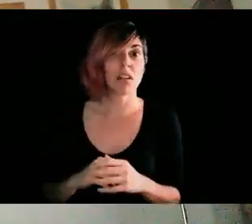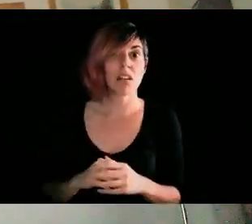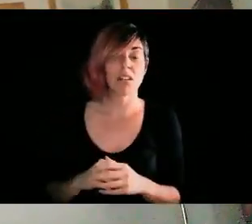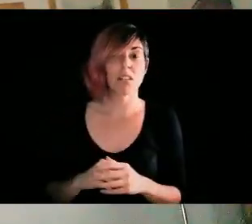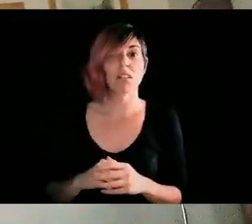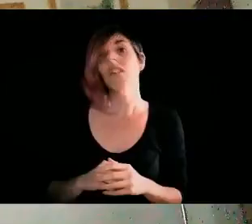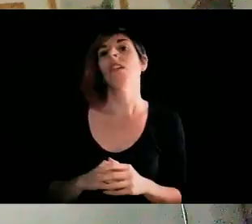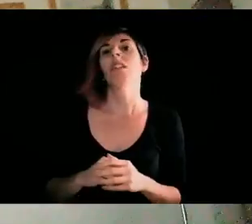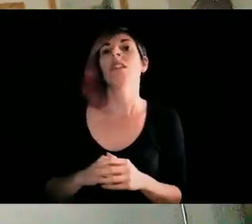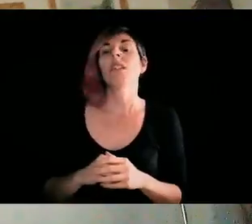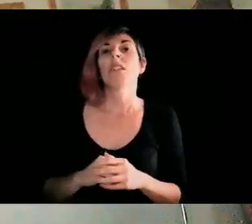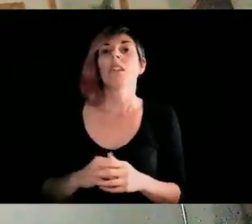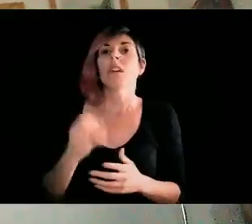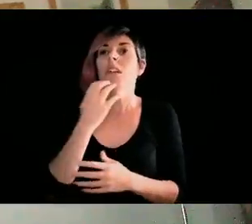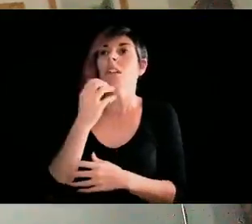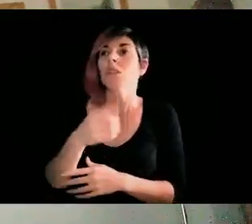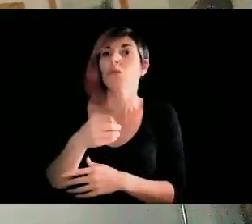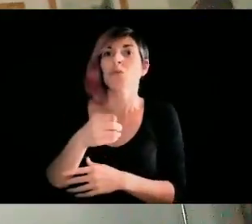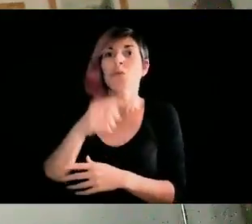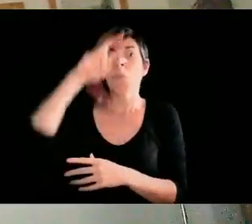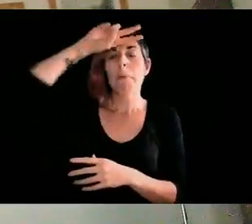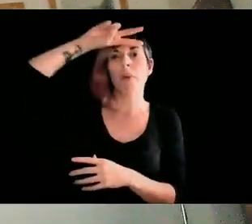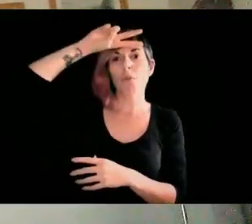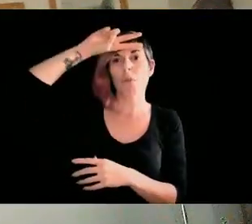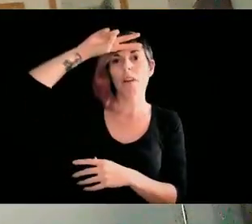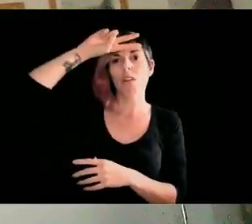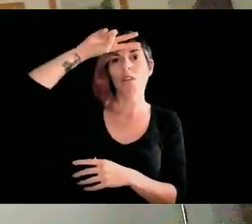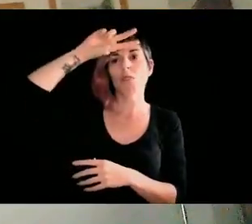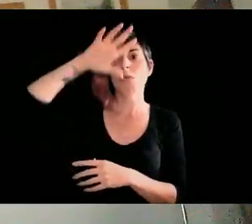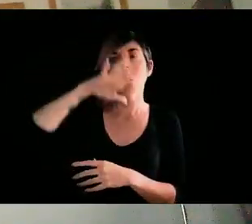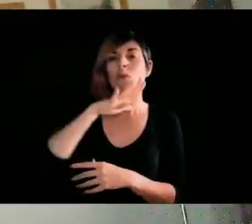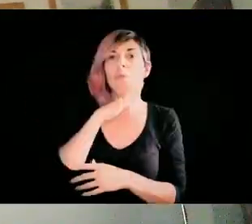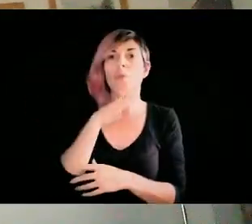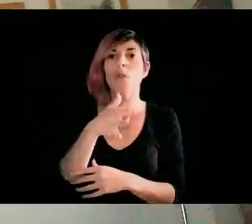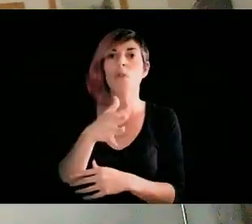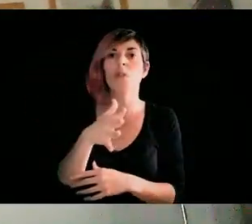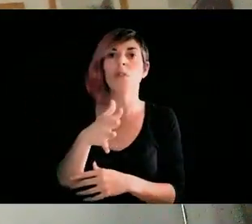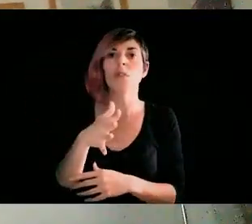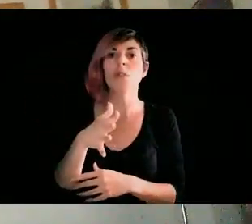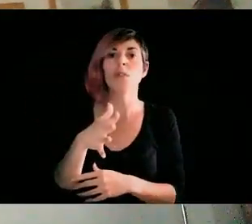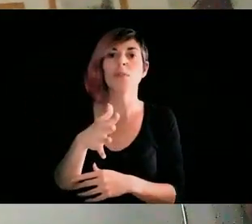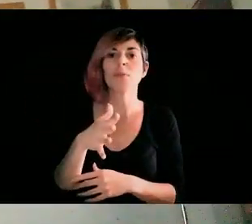Es natural estar triste cuando estás preocupado, cuando